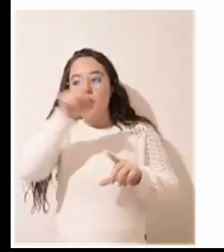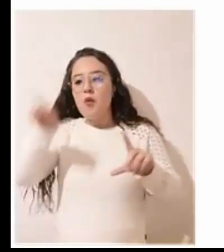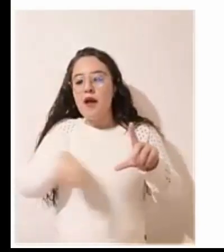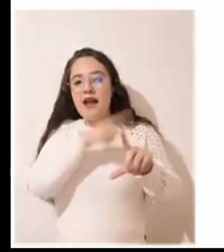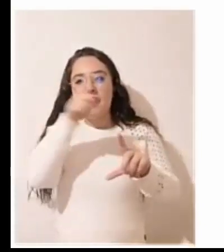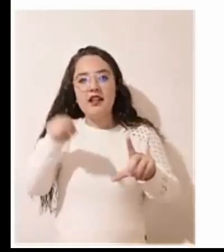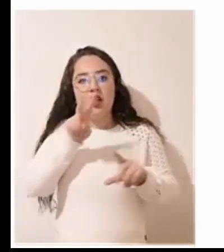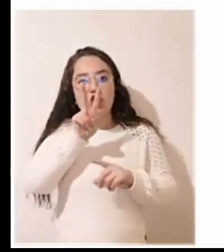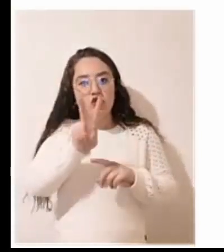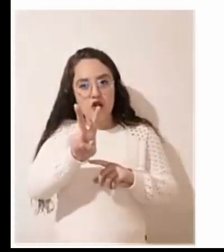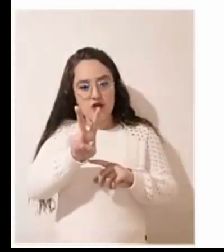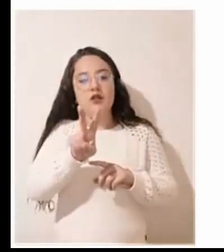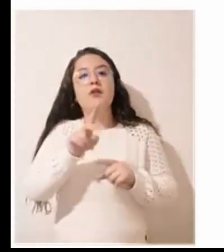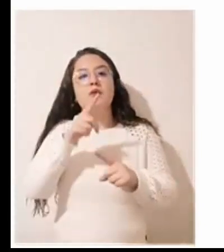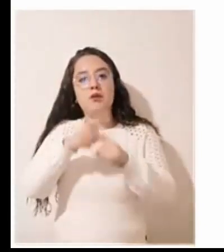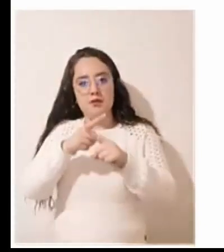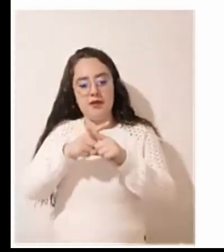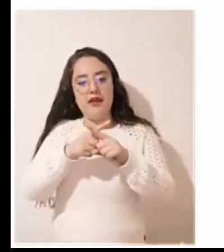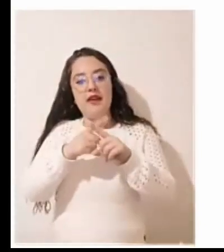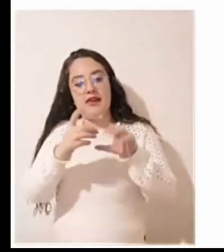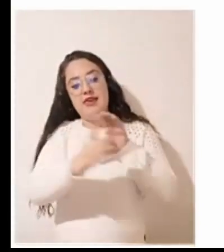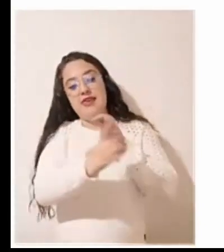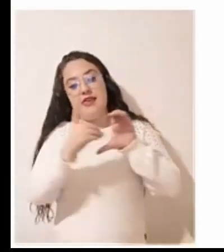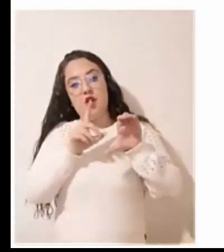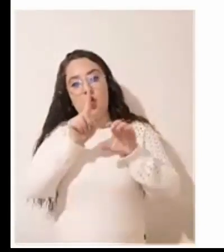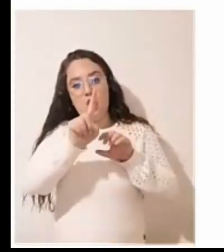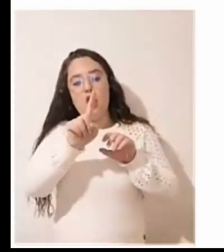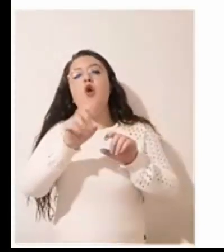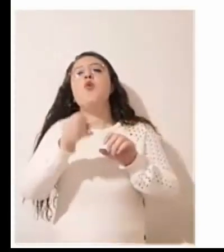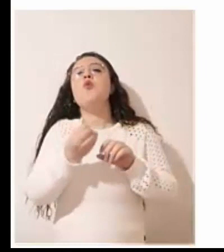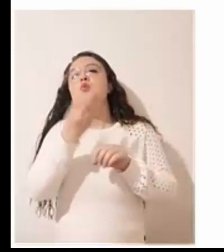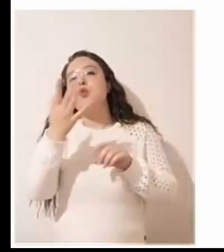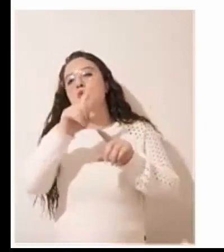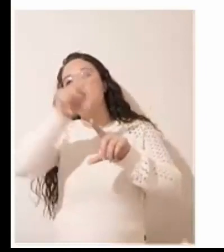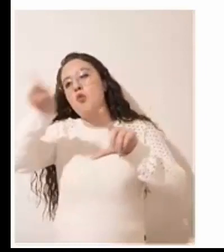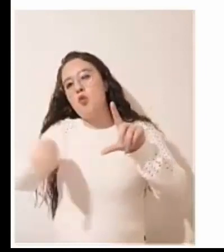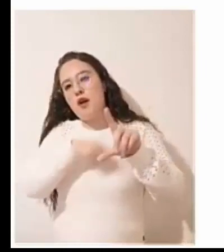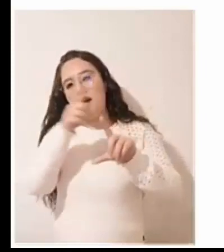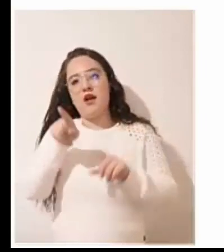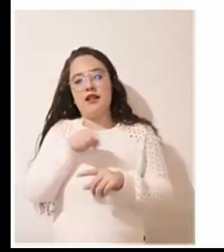2 es igual a diámetro 1 multiplicado por número de vueltas 1.